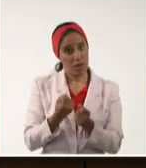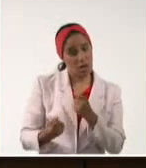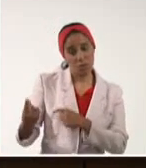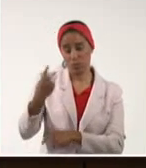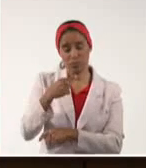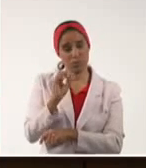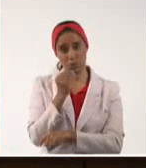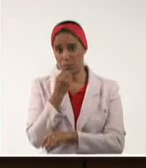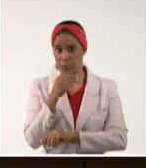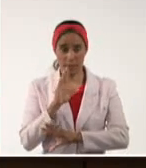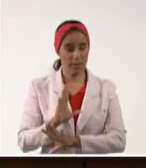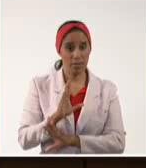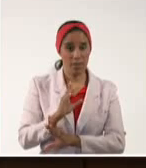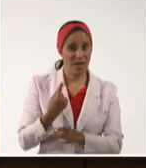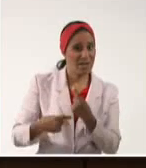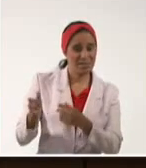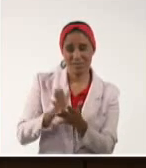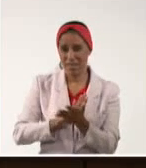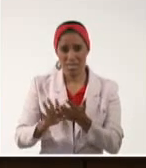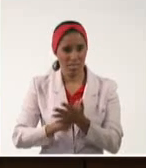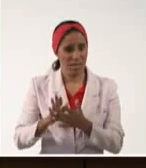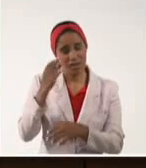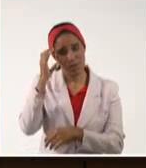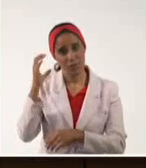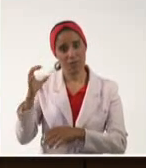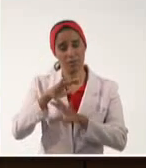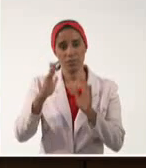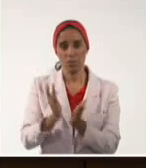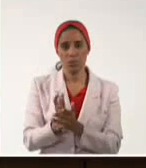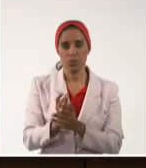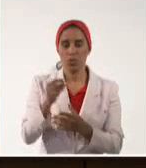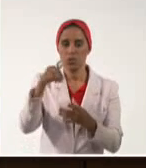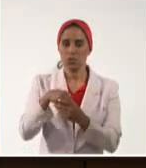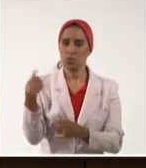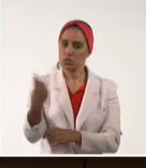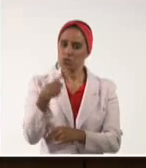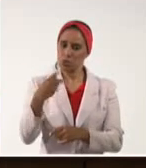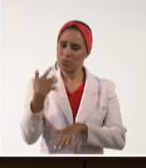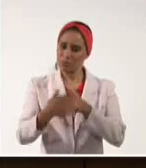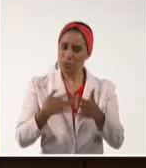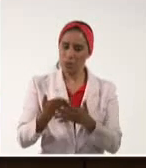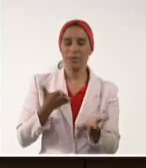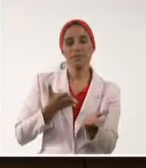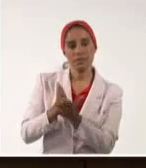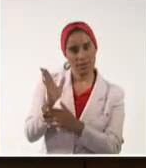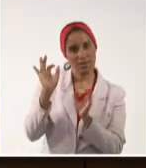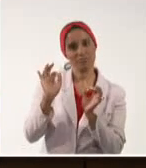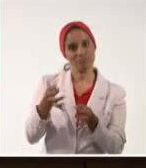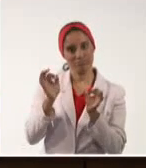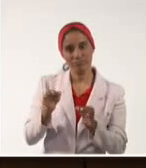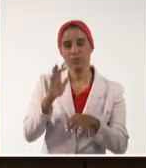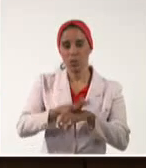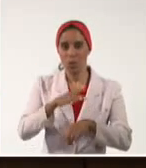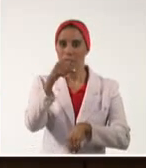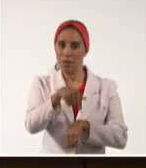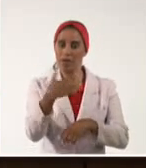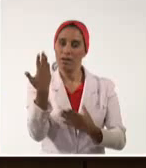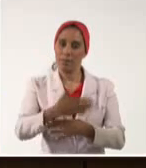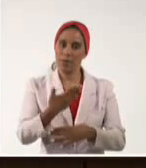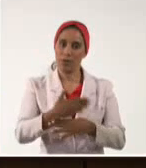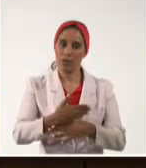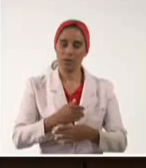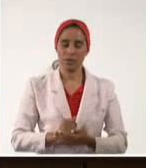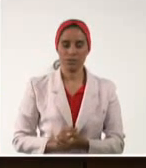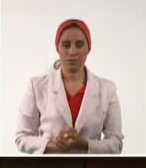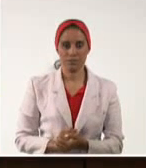presumir ningún gobierno en el mundo, muchos de nuestros problemas persistirían por esa causa, por la causa del bloqueo, como